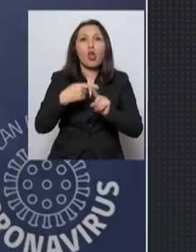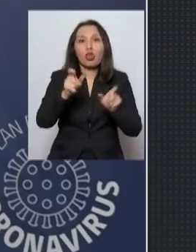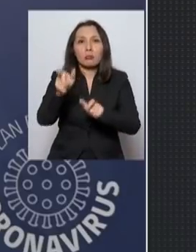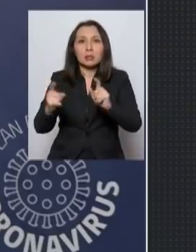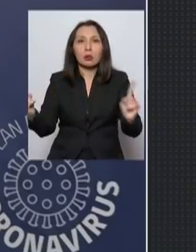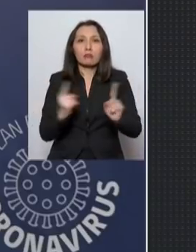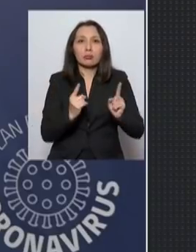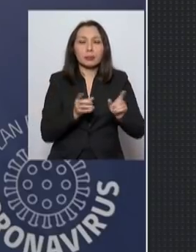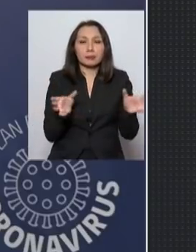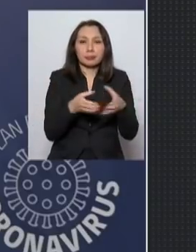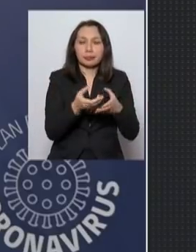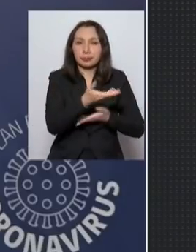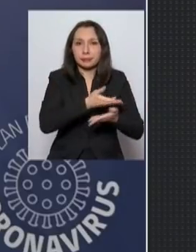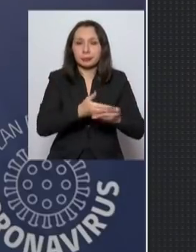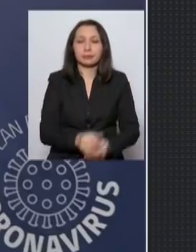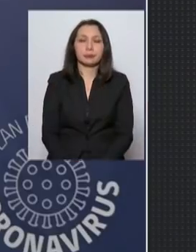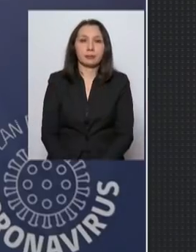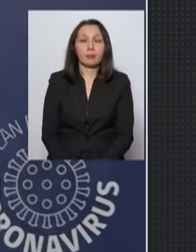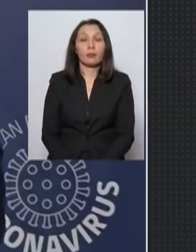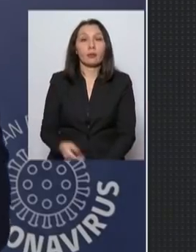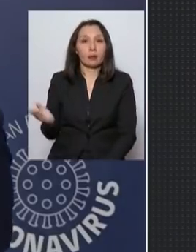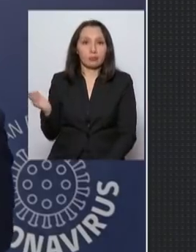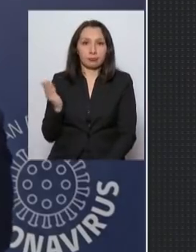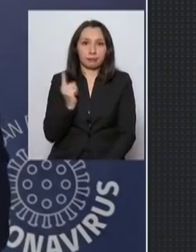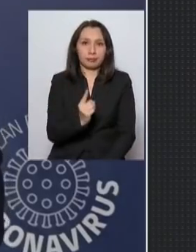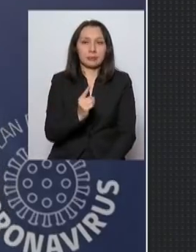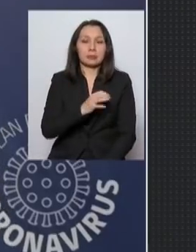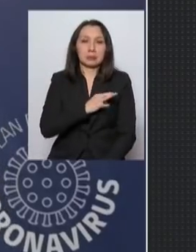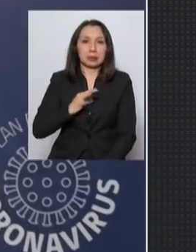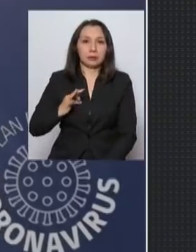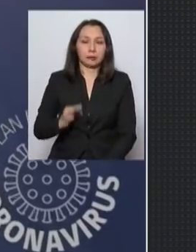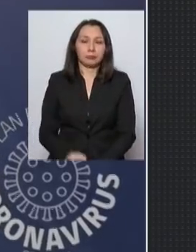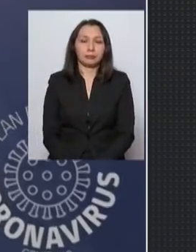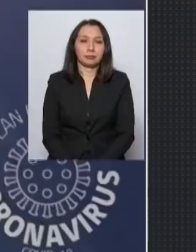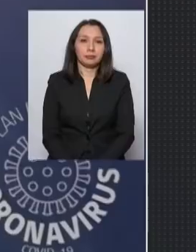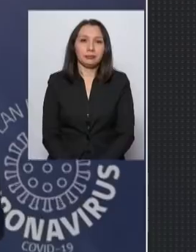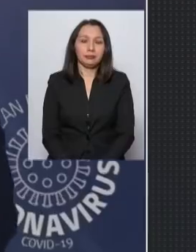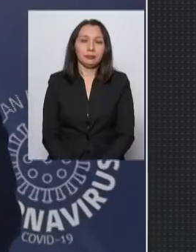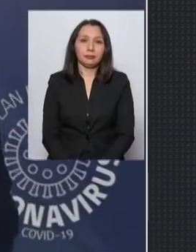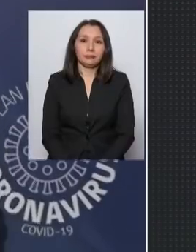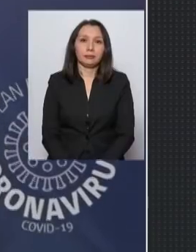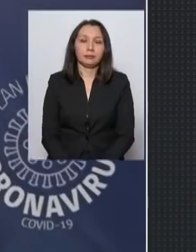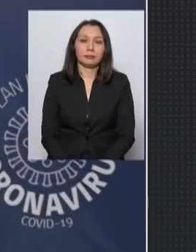actores. Cedo la palabra al ministro Jaime Mañalich.